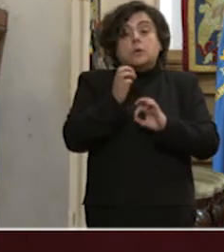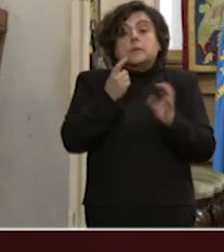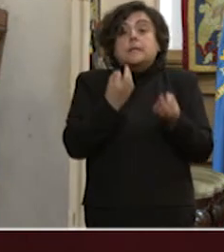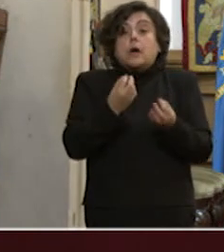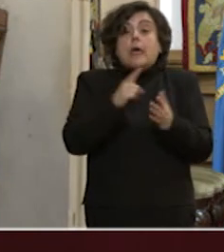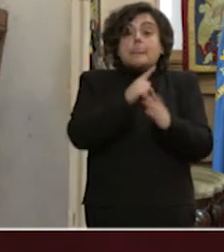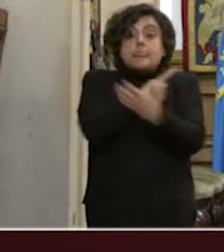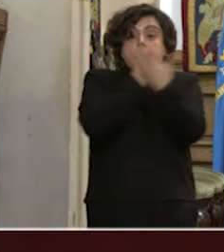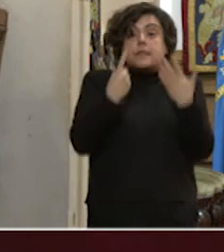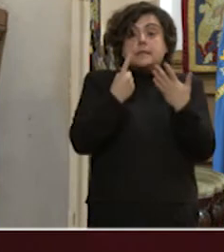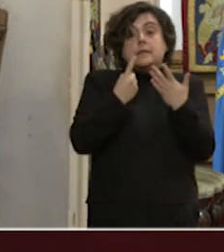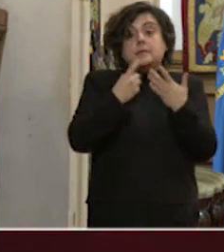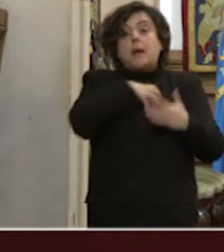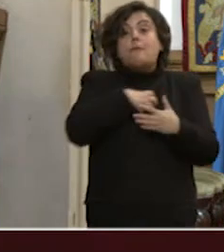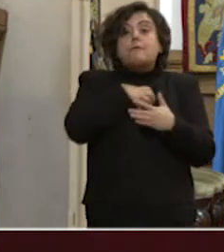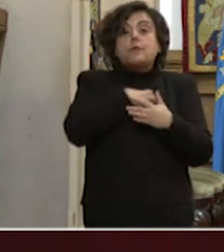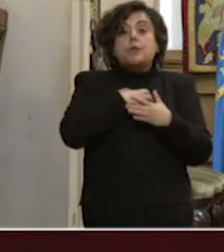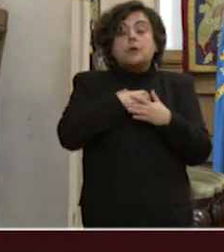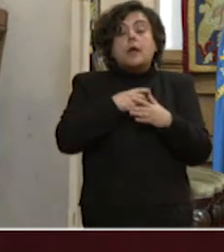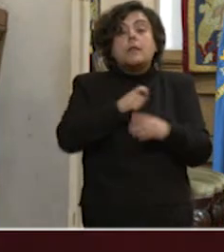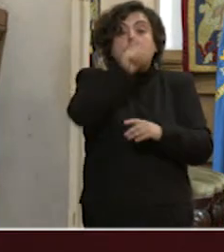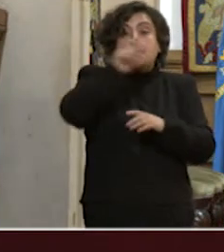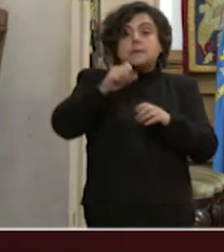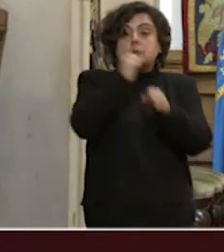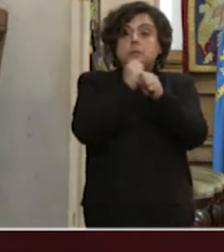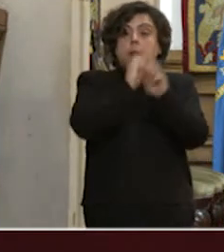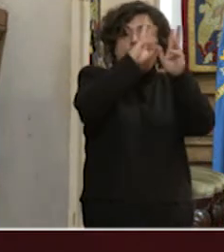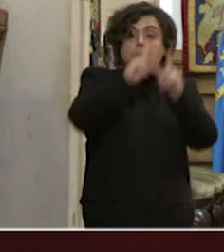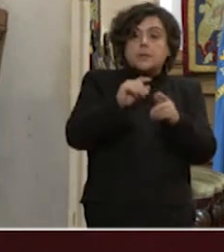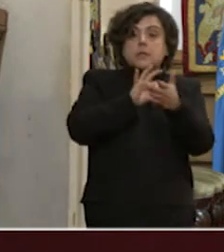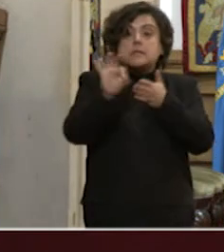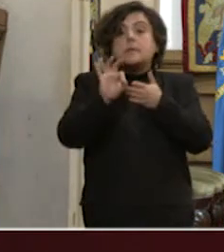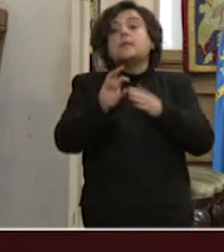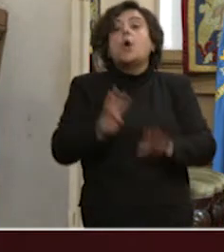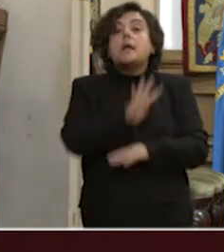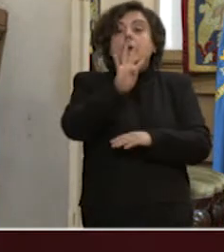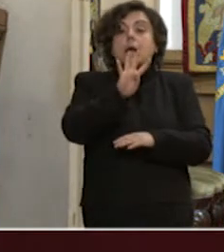para funcionariado de personal de administración y servicio y 14 para personal laboral.